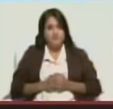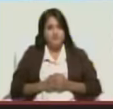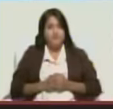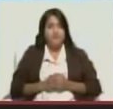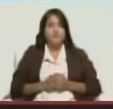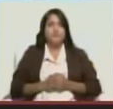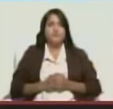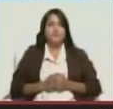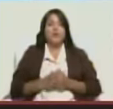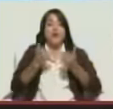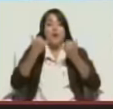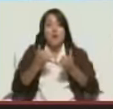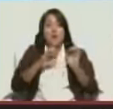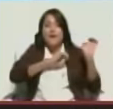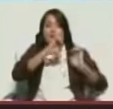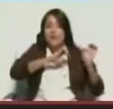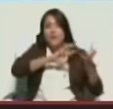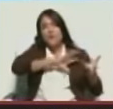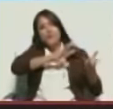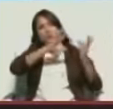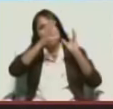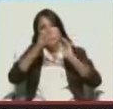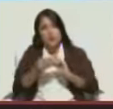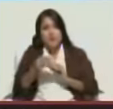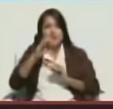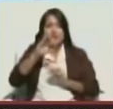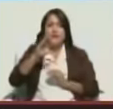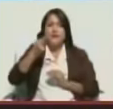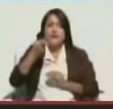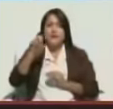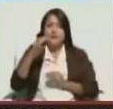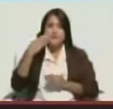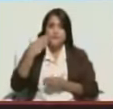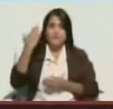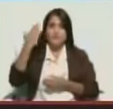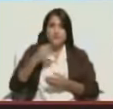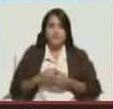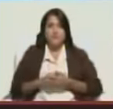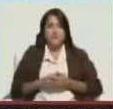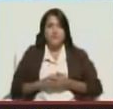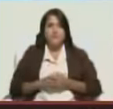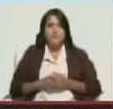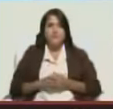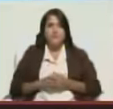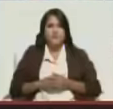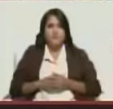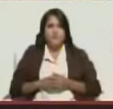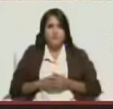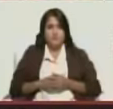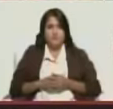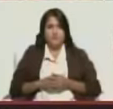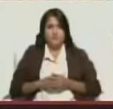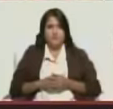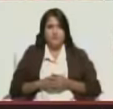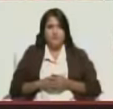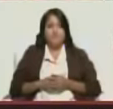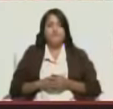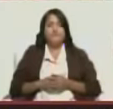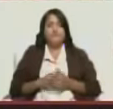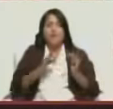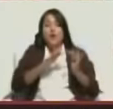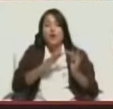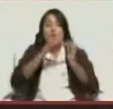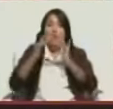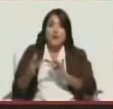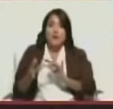ahora mismo un balance después de una jornada histórica desde la sede principal del Consejo Nacional electoral Así es establecemos el